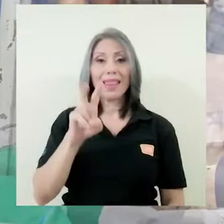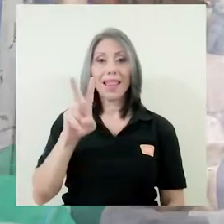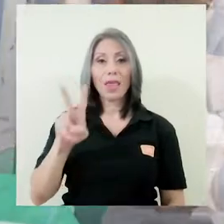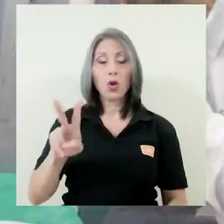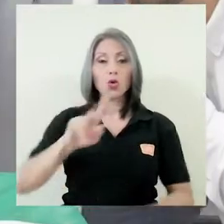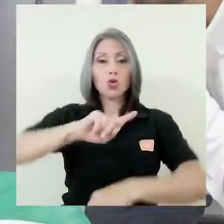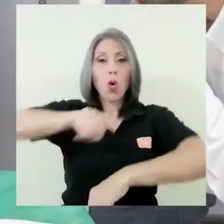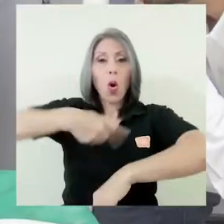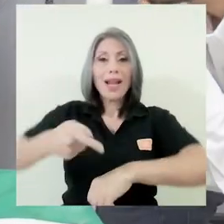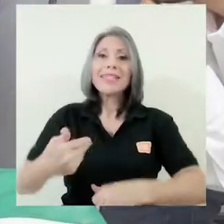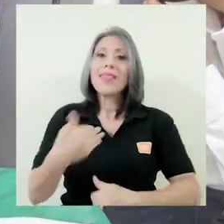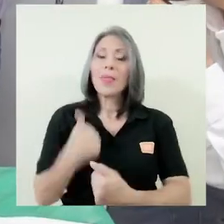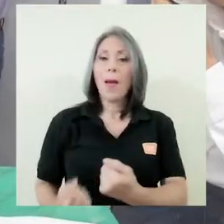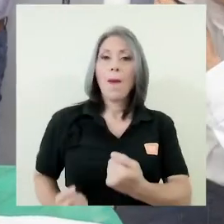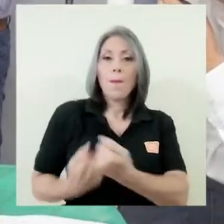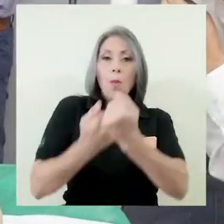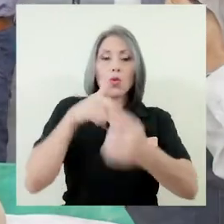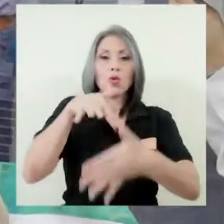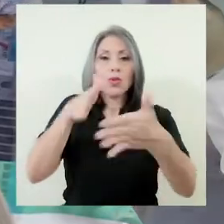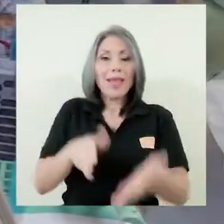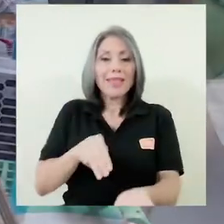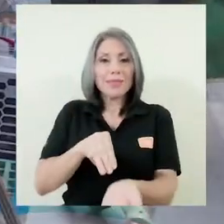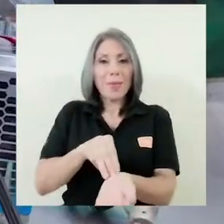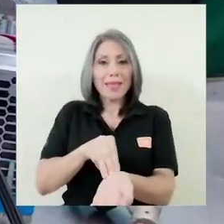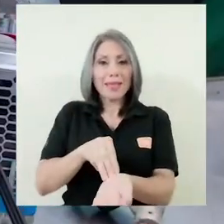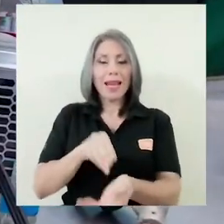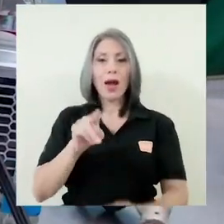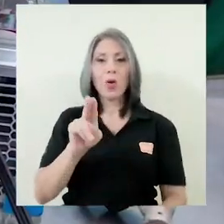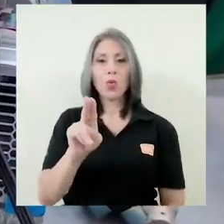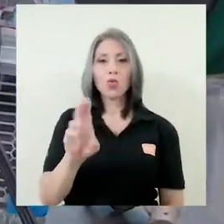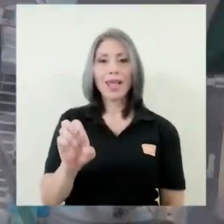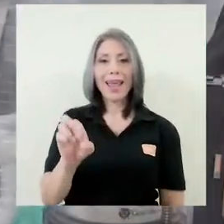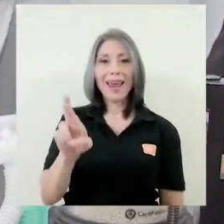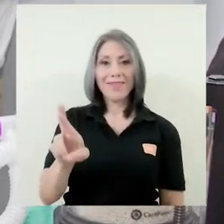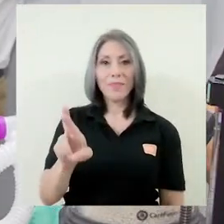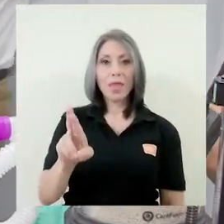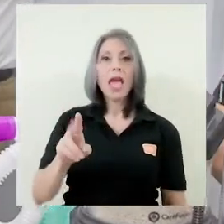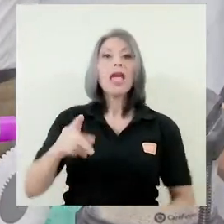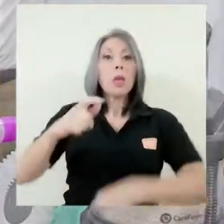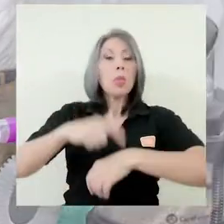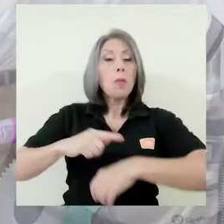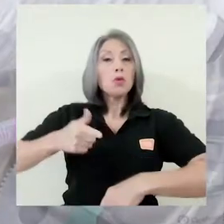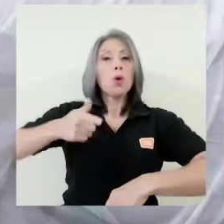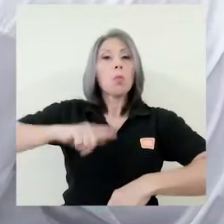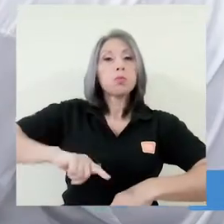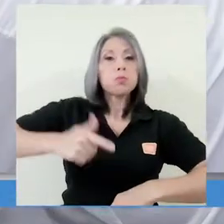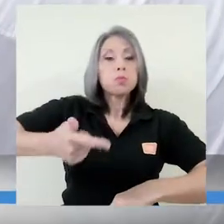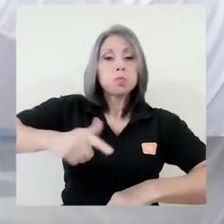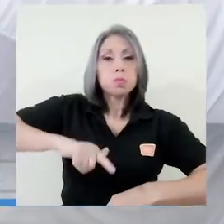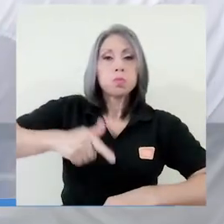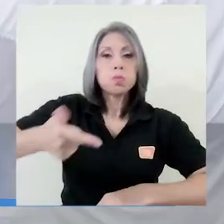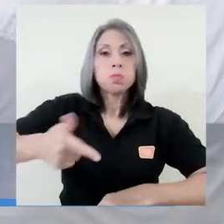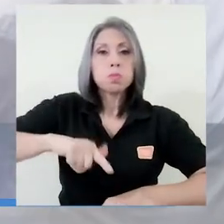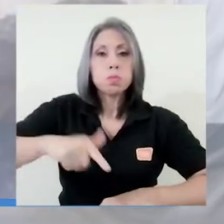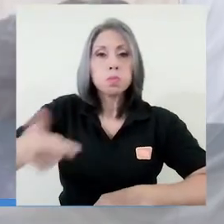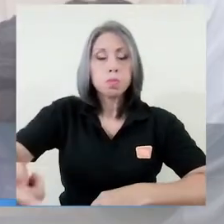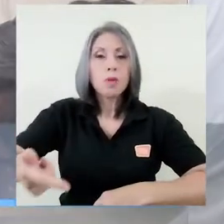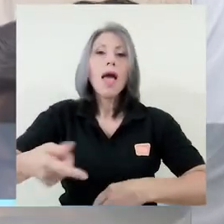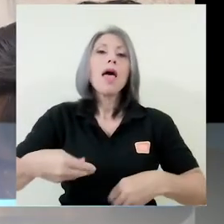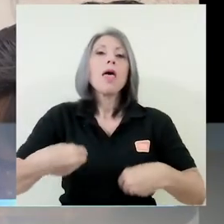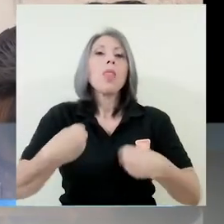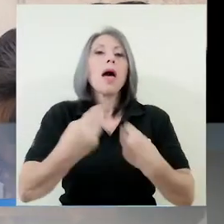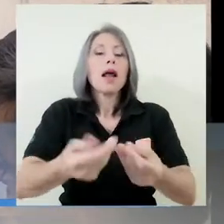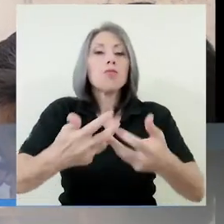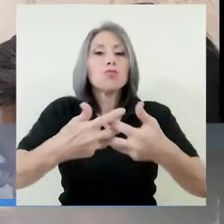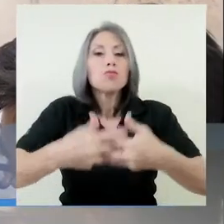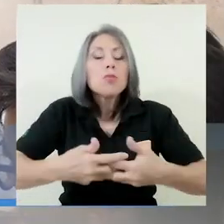horas, se contará con el apoyo de estudiantes de medicina de la UCR, que por turnos proporcionarán la respiración a